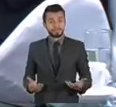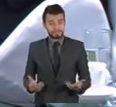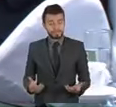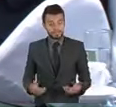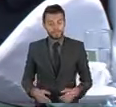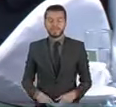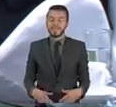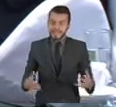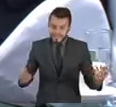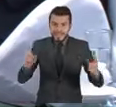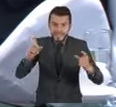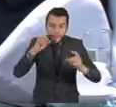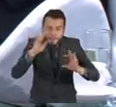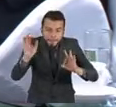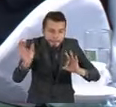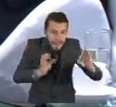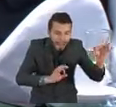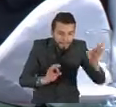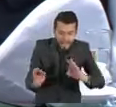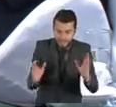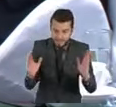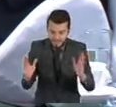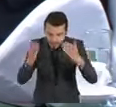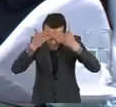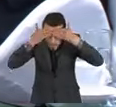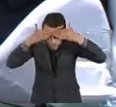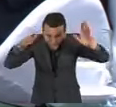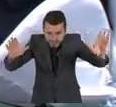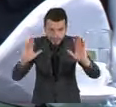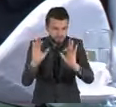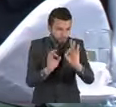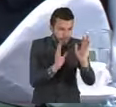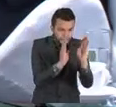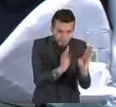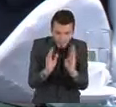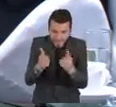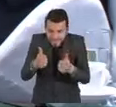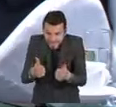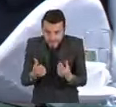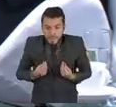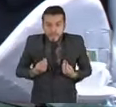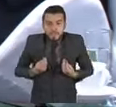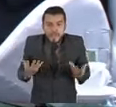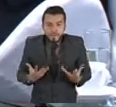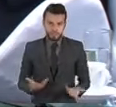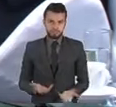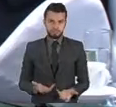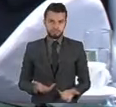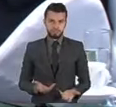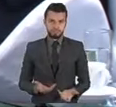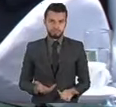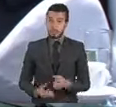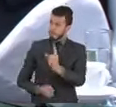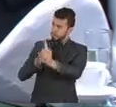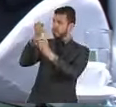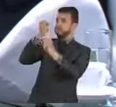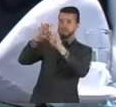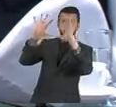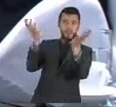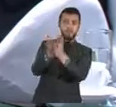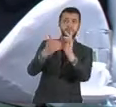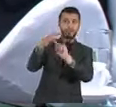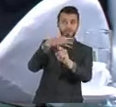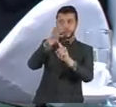Redistribuir ese espacio es redistribuir democracia, es redistribuir vida. Es el mejor factor de mitigación del impacto climático que podamos hacer.